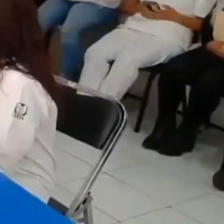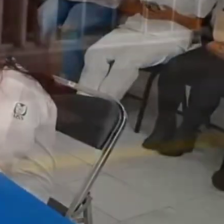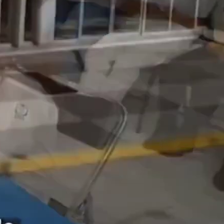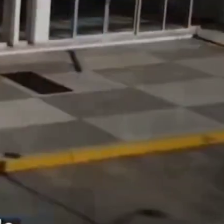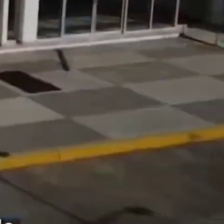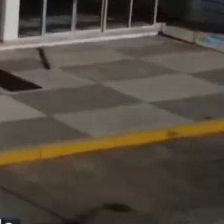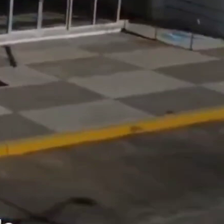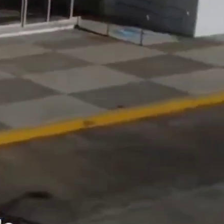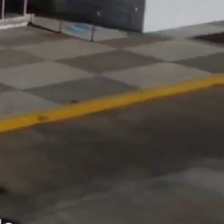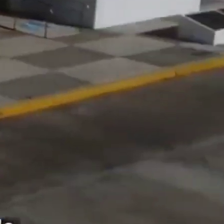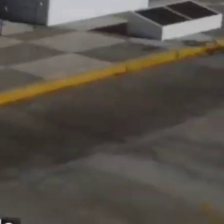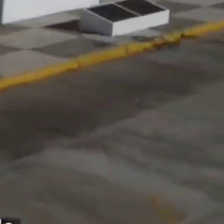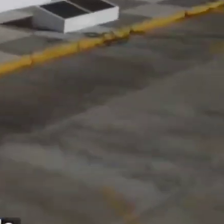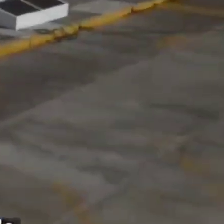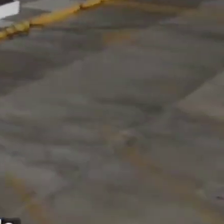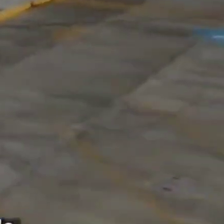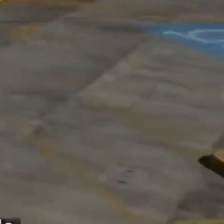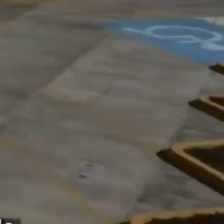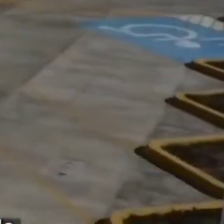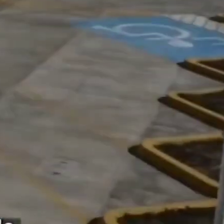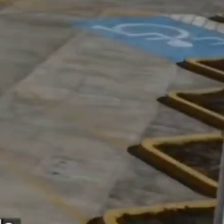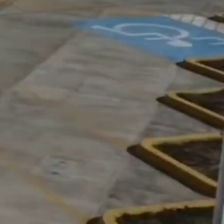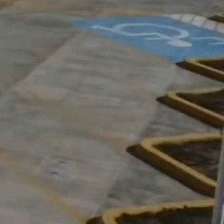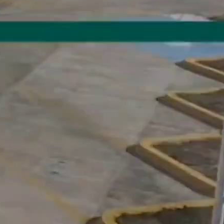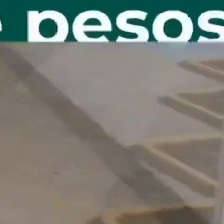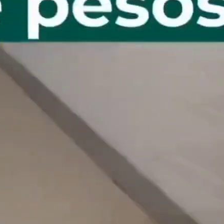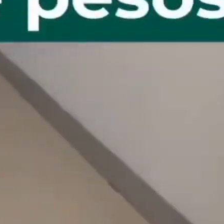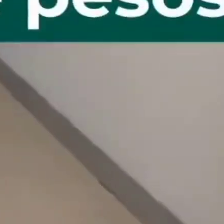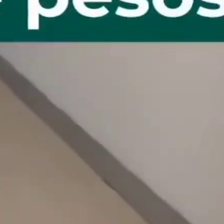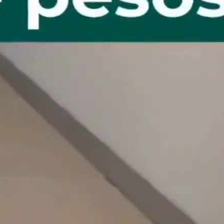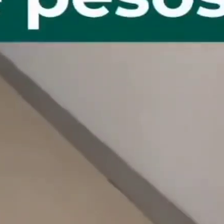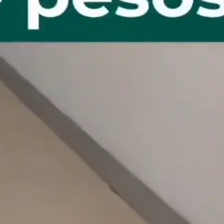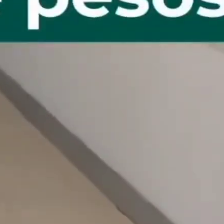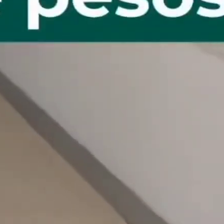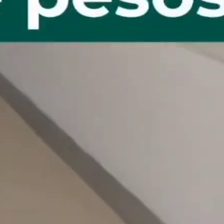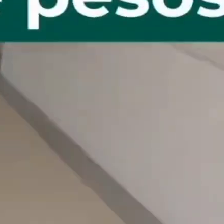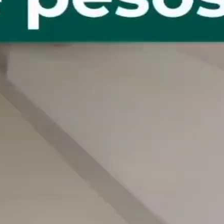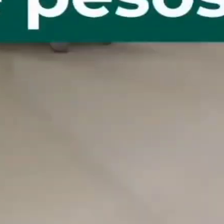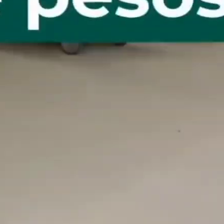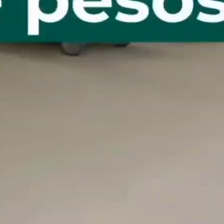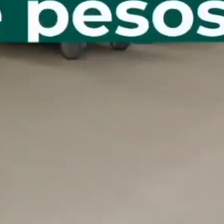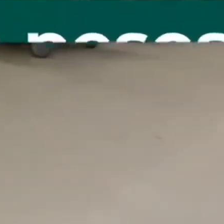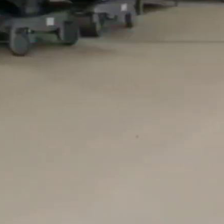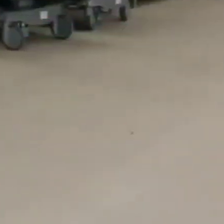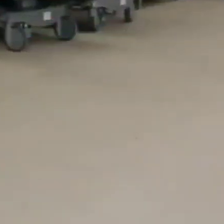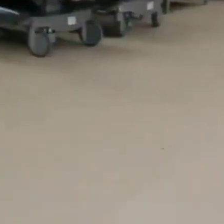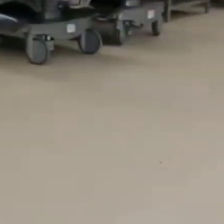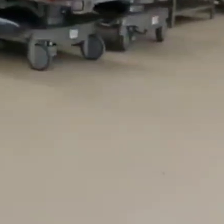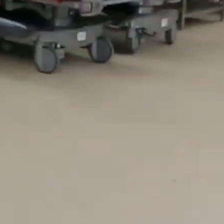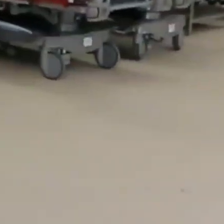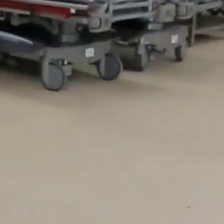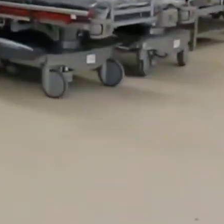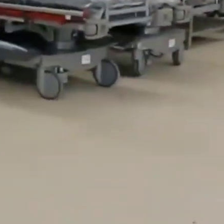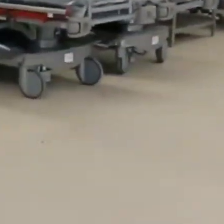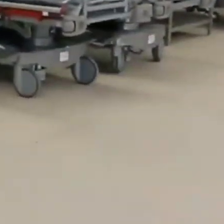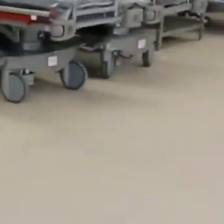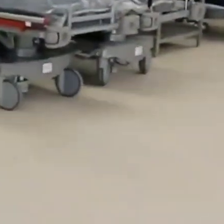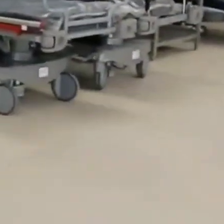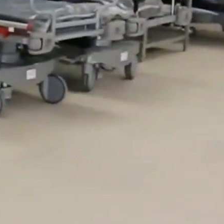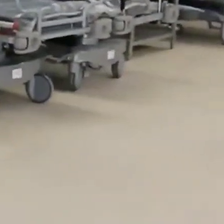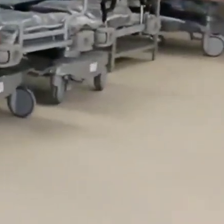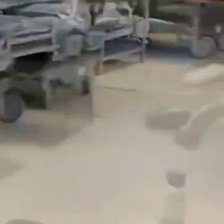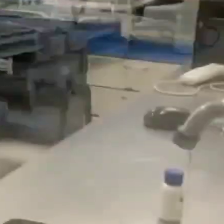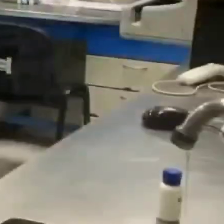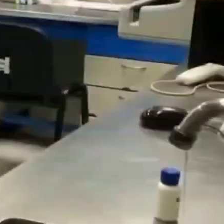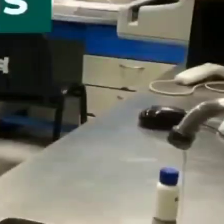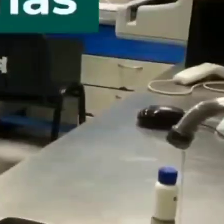removidos. En Oaxaca se ha realizado una inversión de 272.6 millones de pesos en equipamiento médico con la